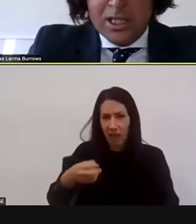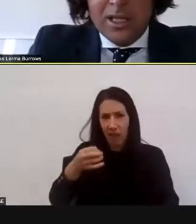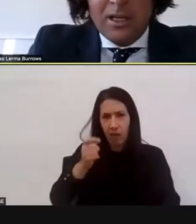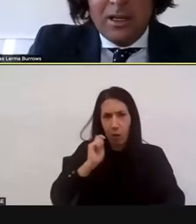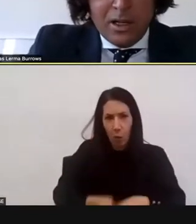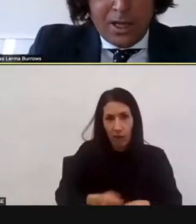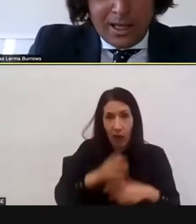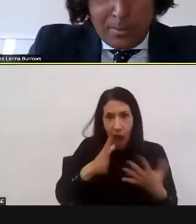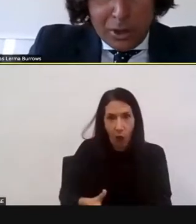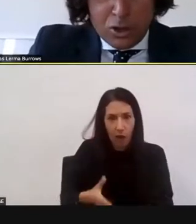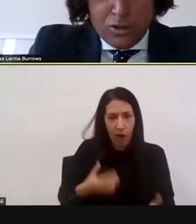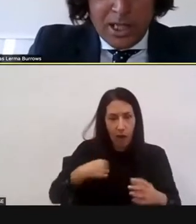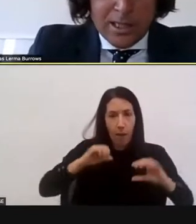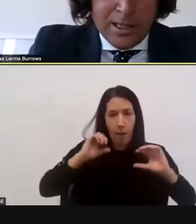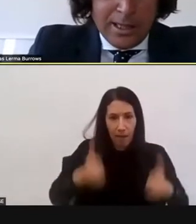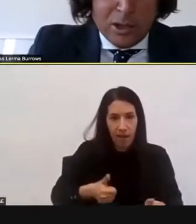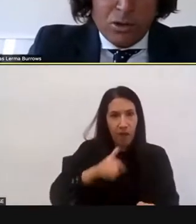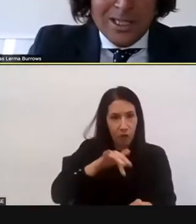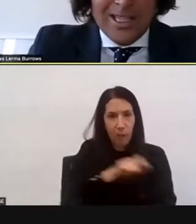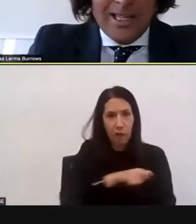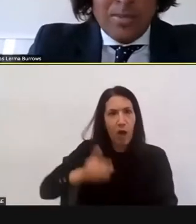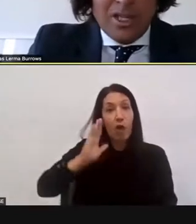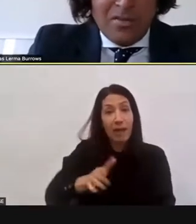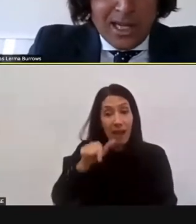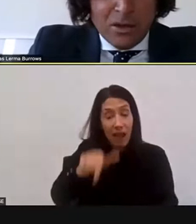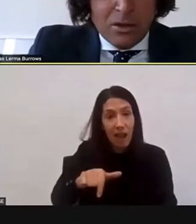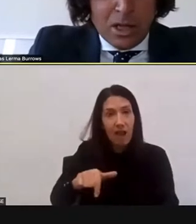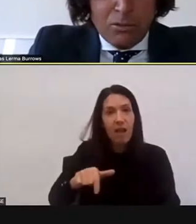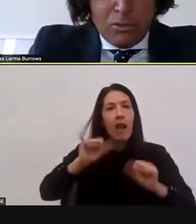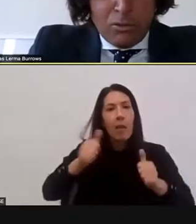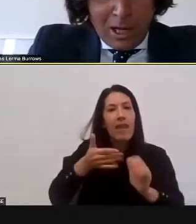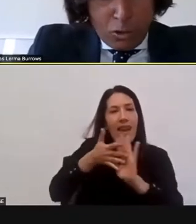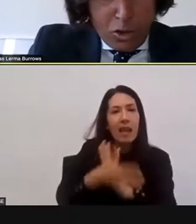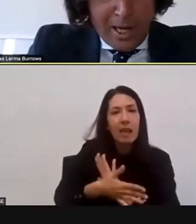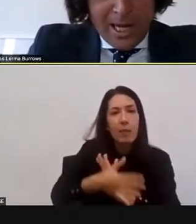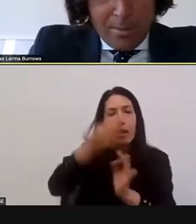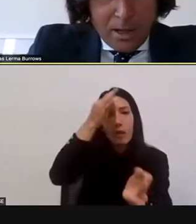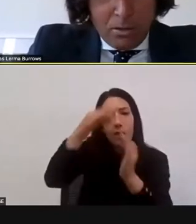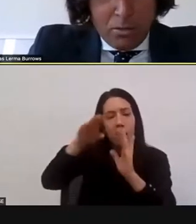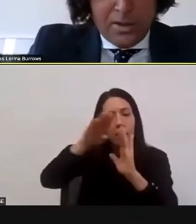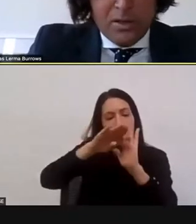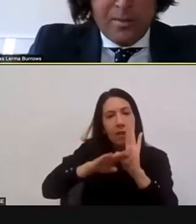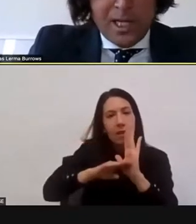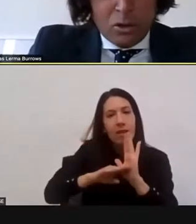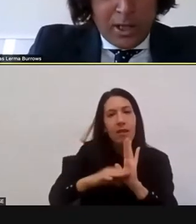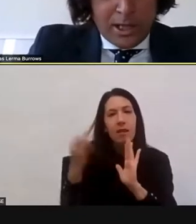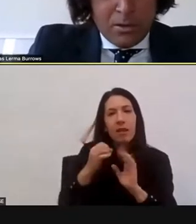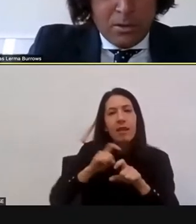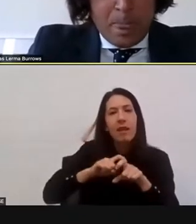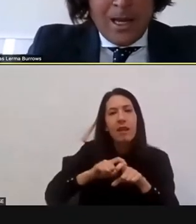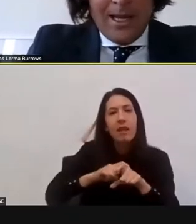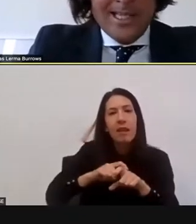que se están iniciando y que hay personas condenadas, es cuando se está especificando con nombre y apellido o hacia un determinado